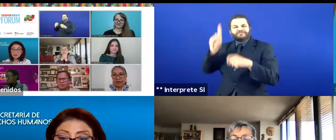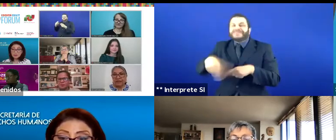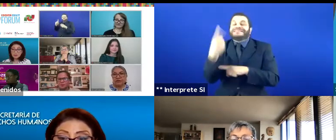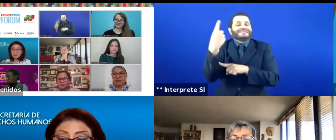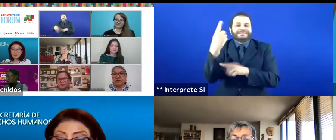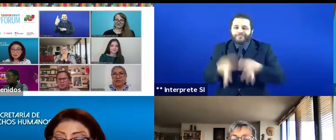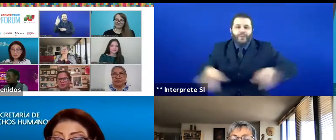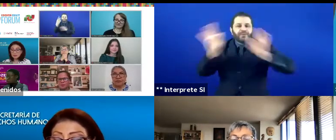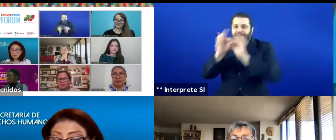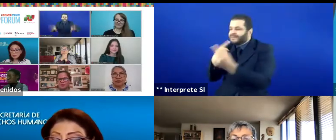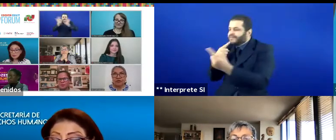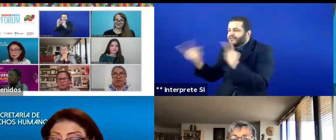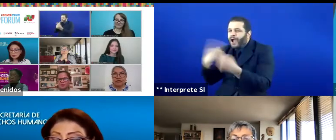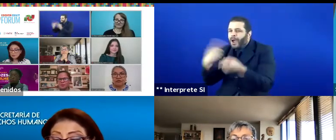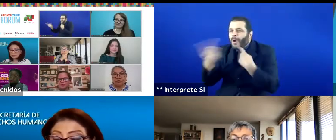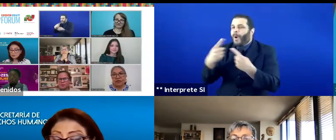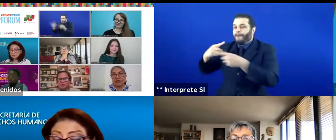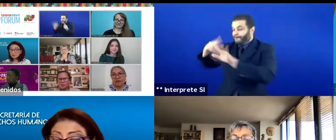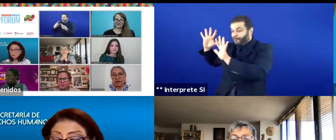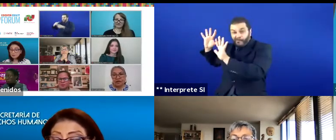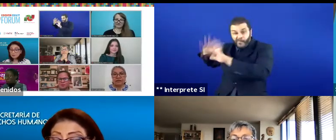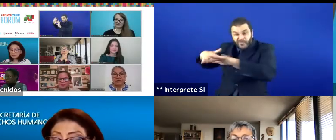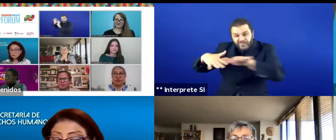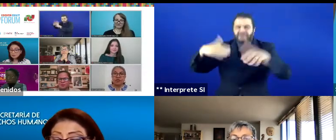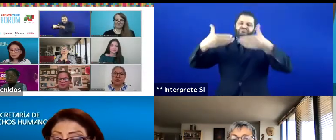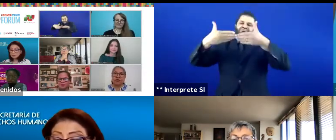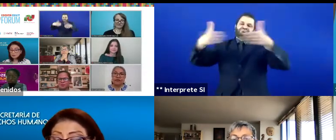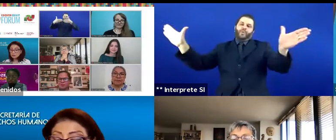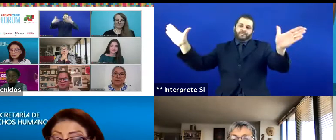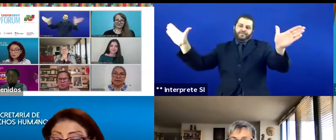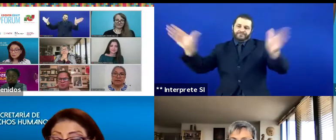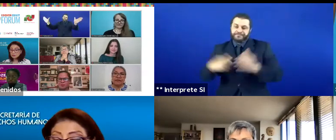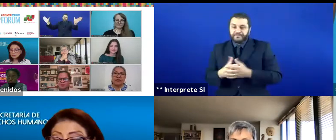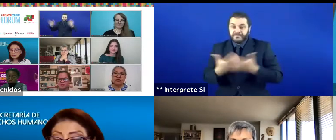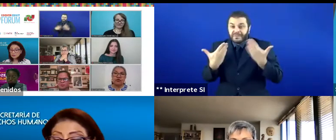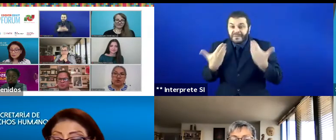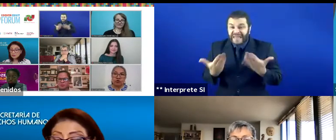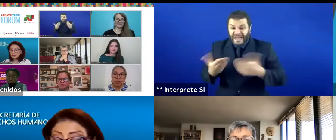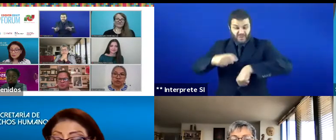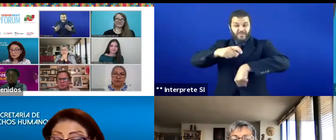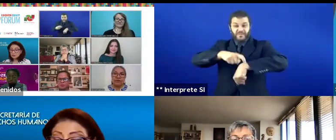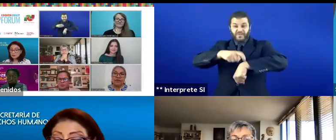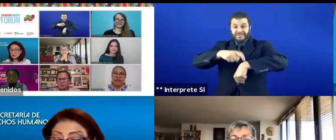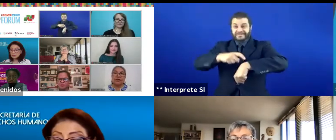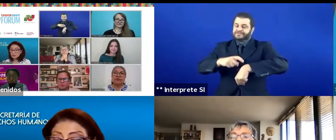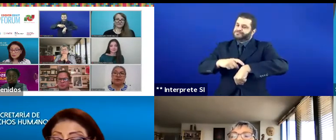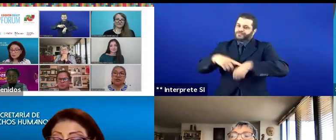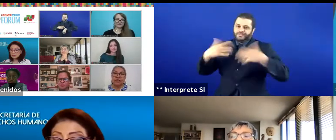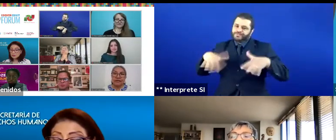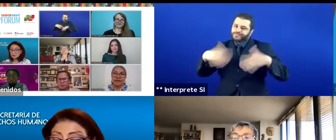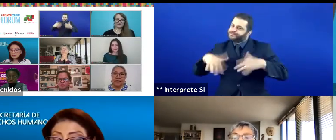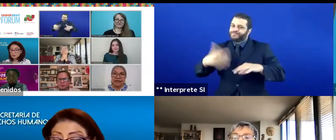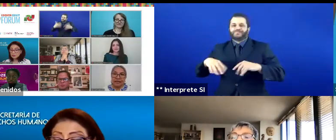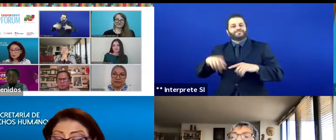Y entonces podemos decir ahora que estamos en una etapa de construir y de